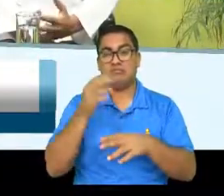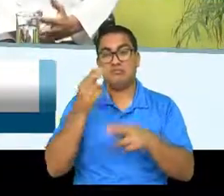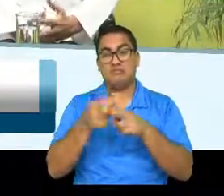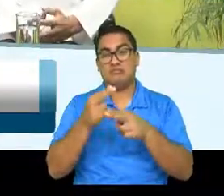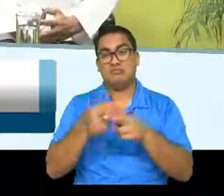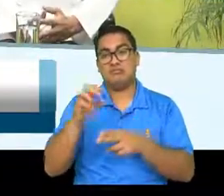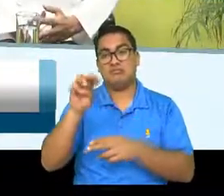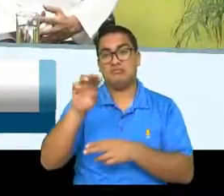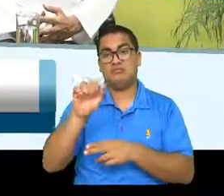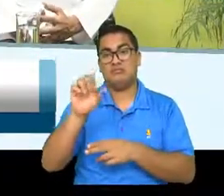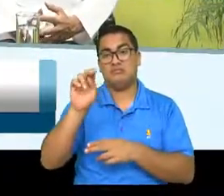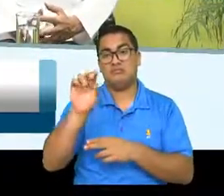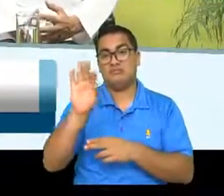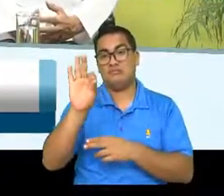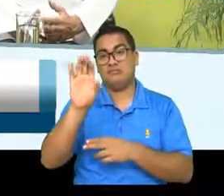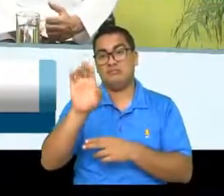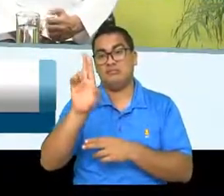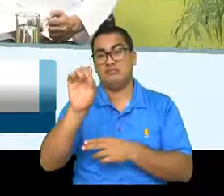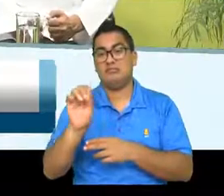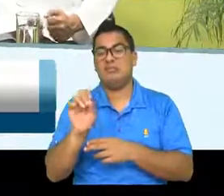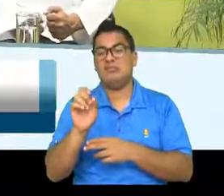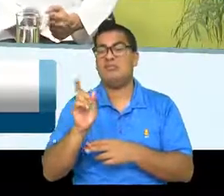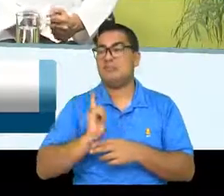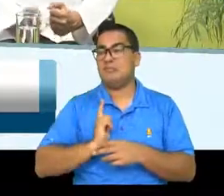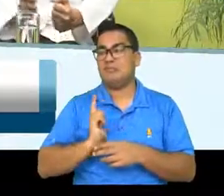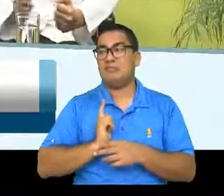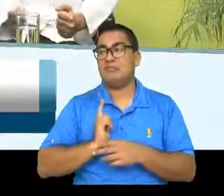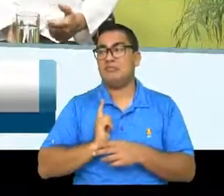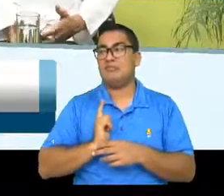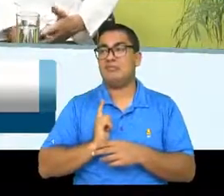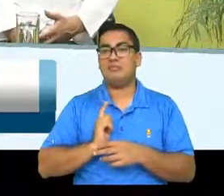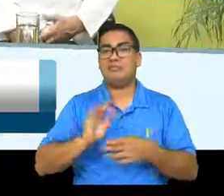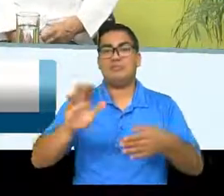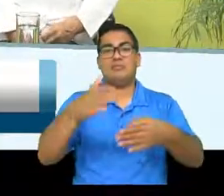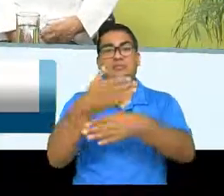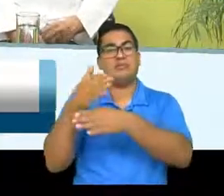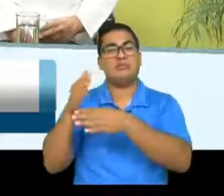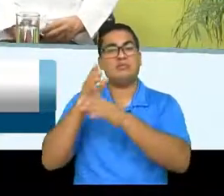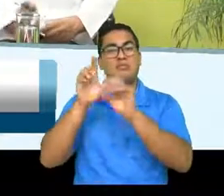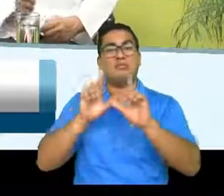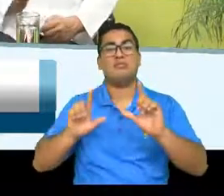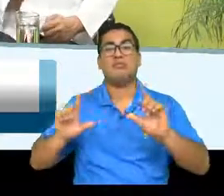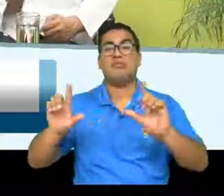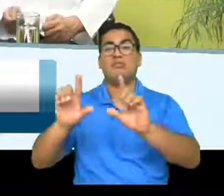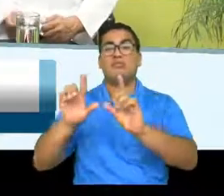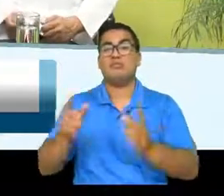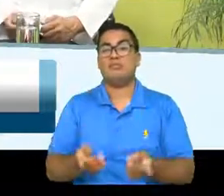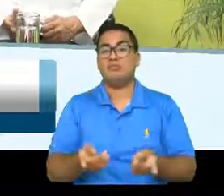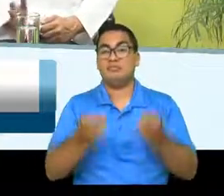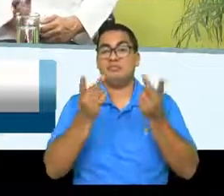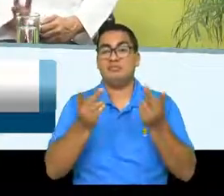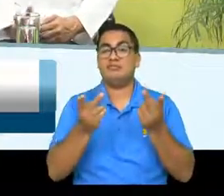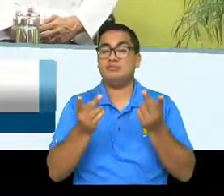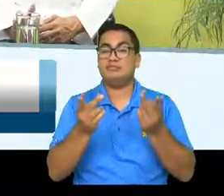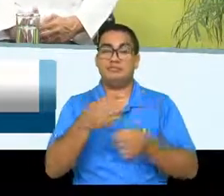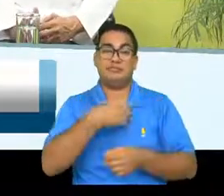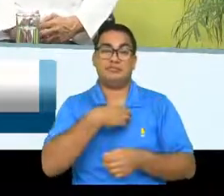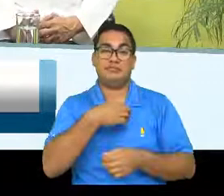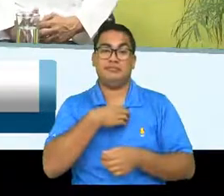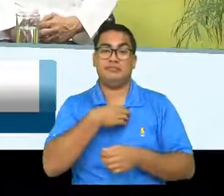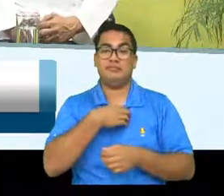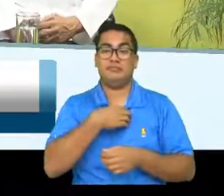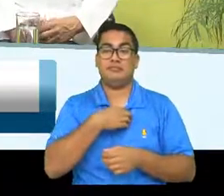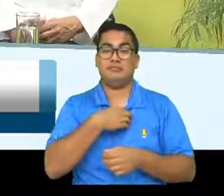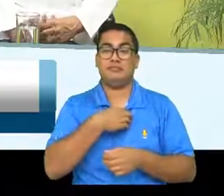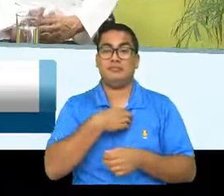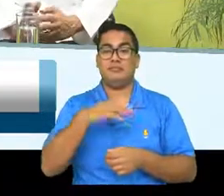Anófele. Entonces, ellos tienen un lugar diferente de vida, donde ellos viven. El